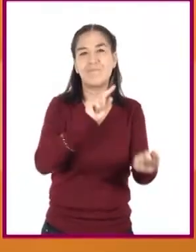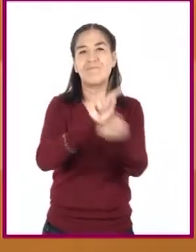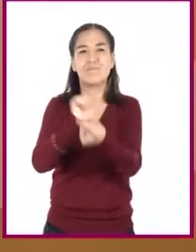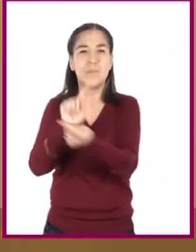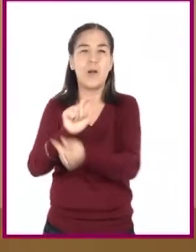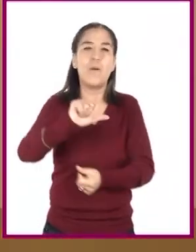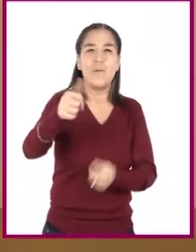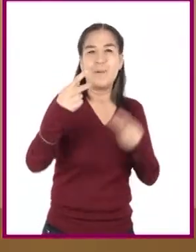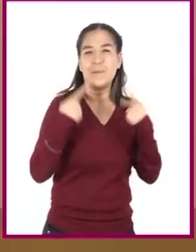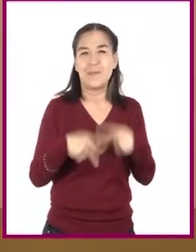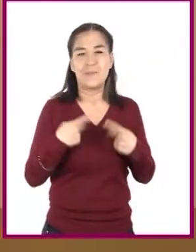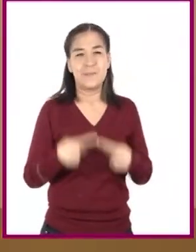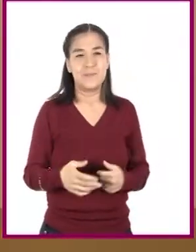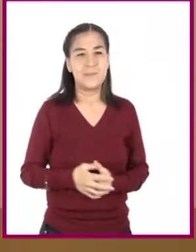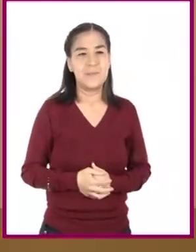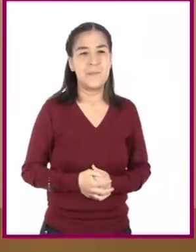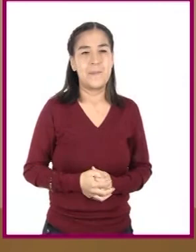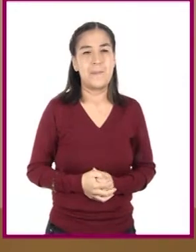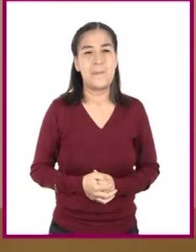otros.